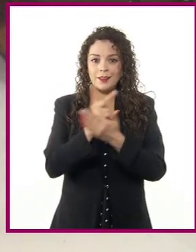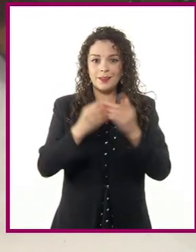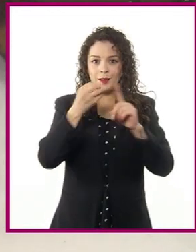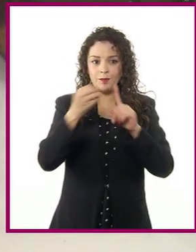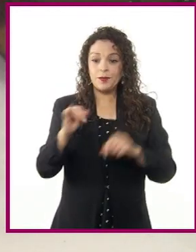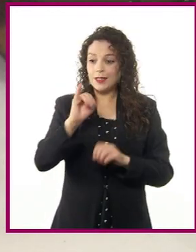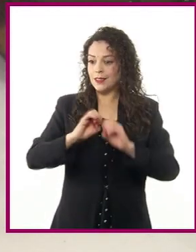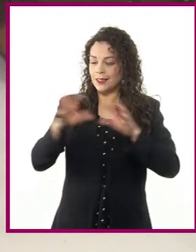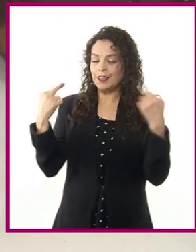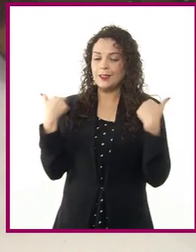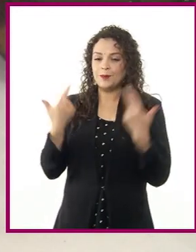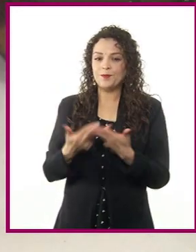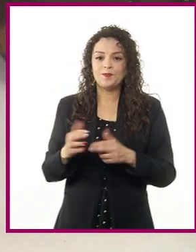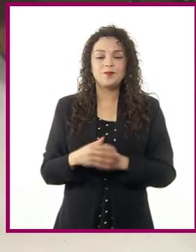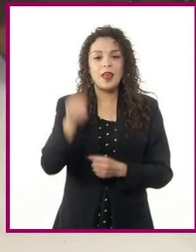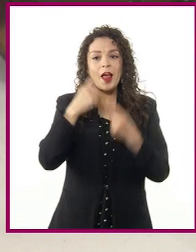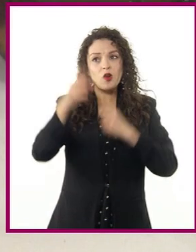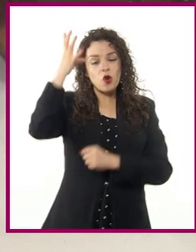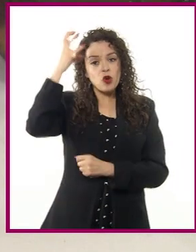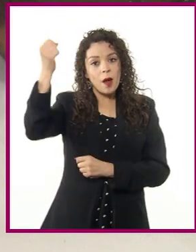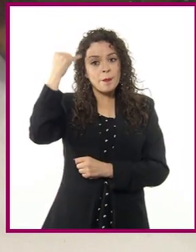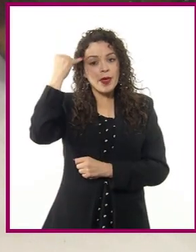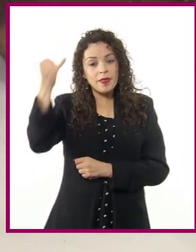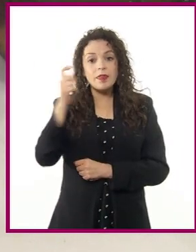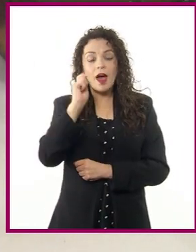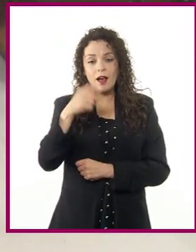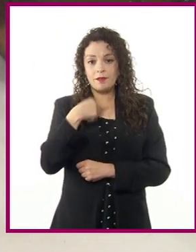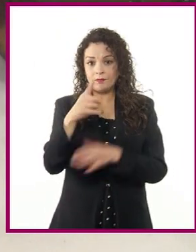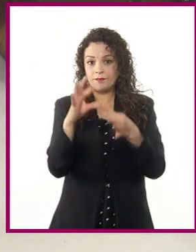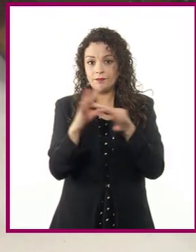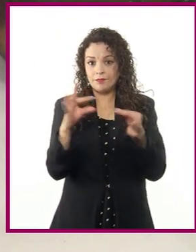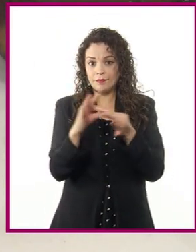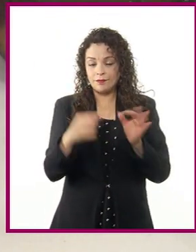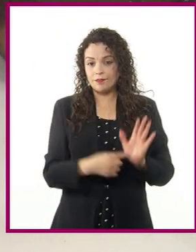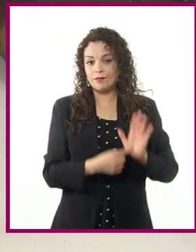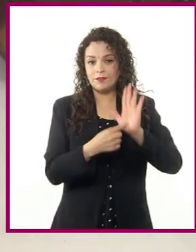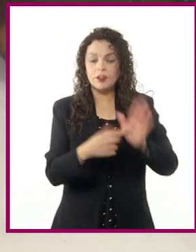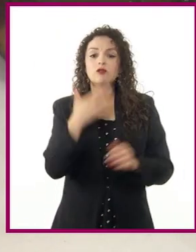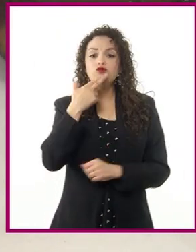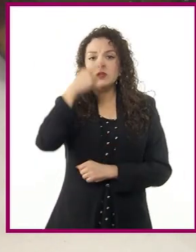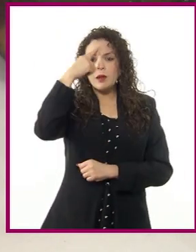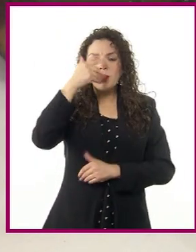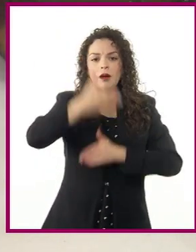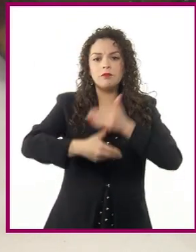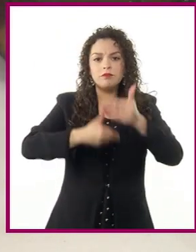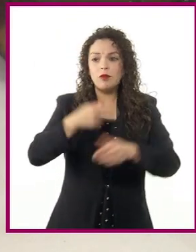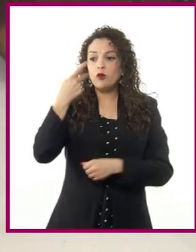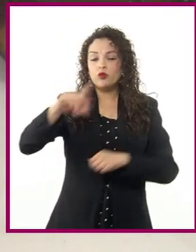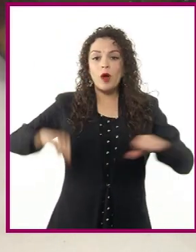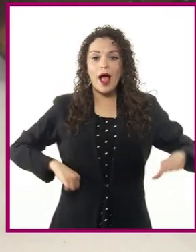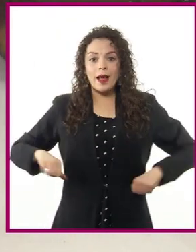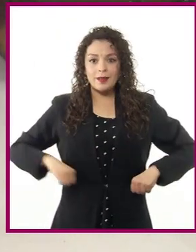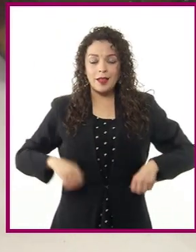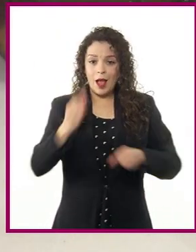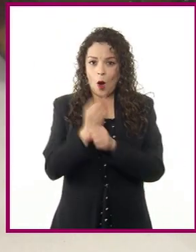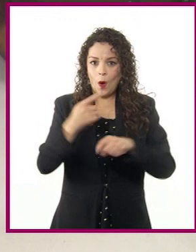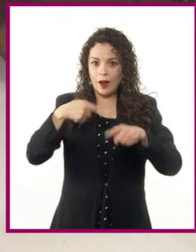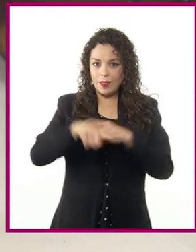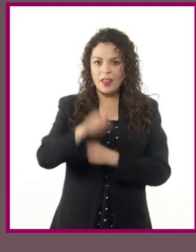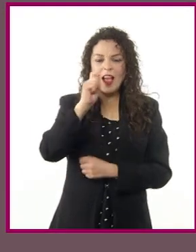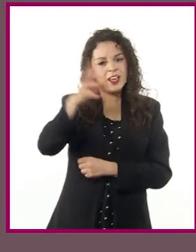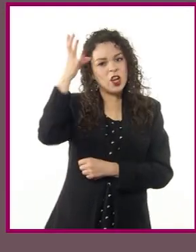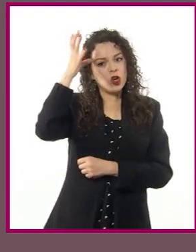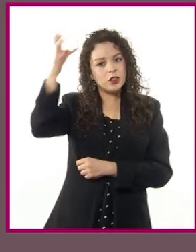maestra. Algunos de los conceptos e ideas que vamos a mencionar les pueden servir para avanzar en su reto. Empecemos con los